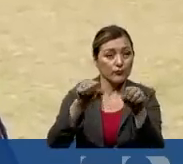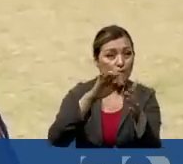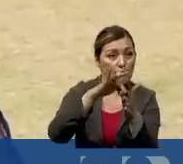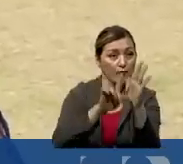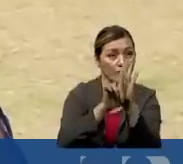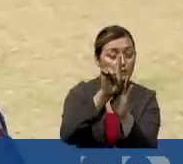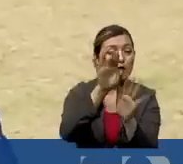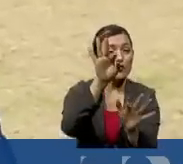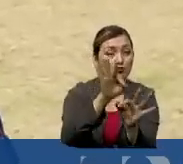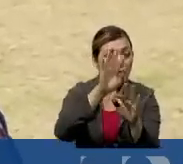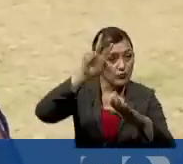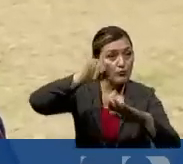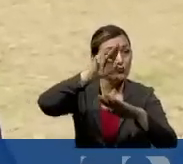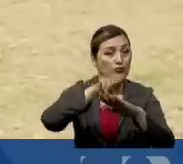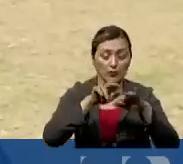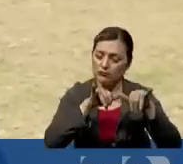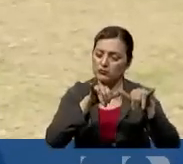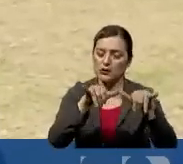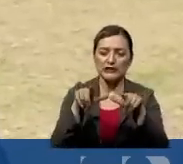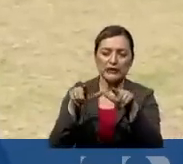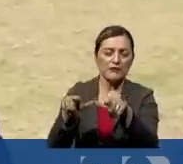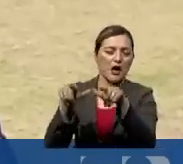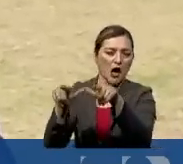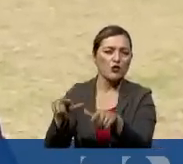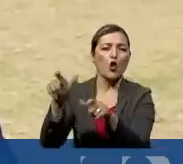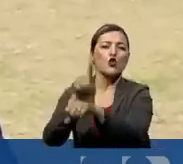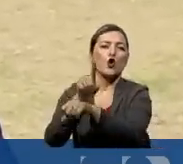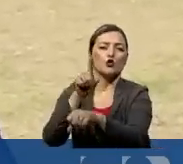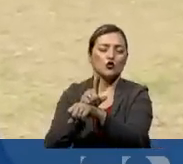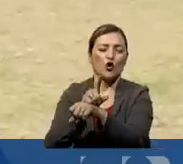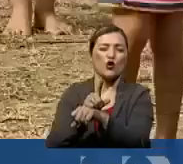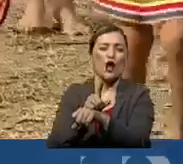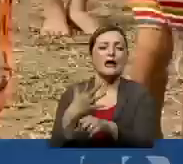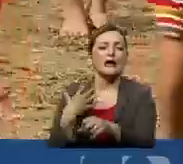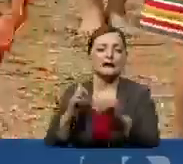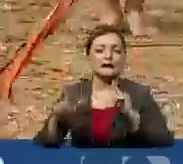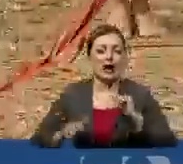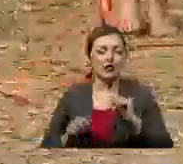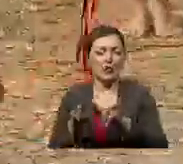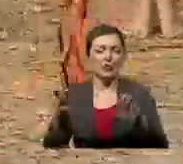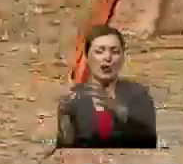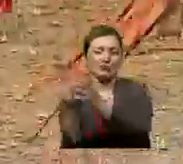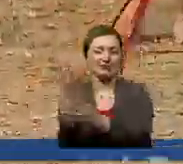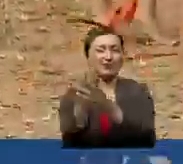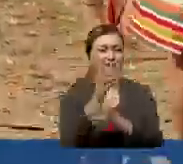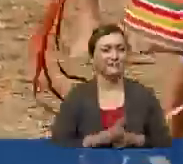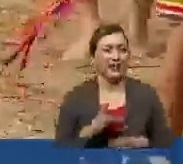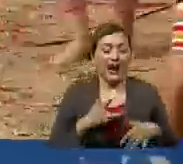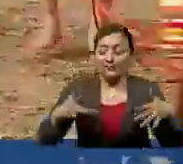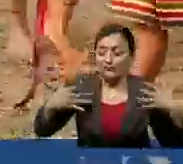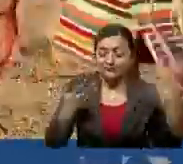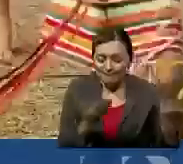Desarrollo de Pueblos y Nacionalidades y asimismo pues ante la salud intercultural. Una alegría y esperanza, así